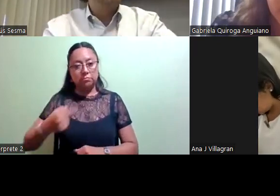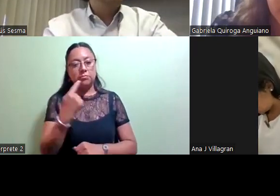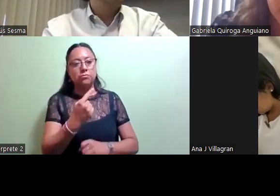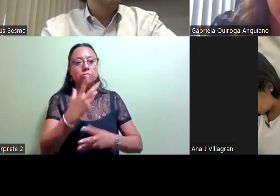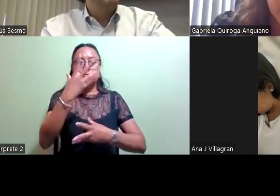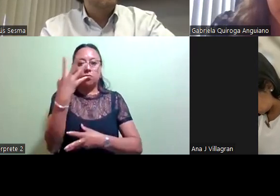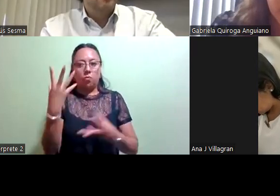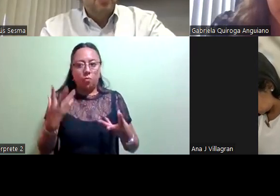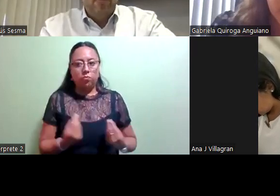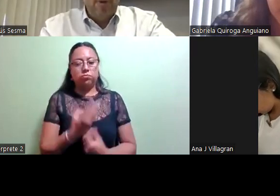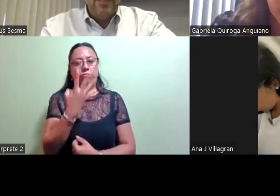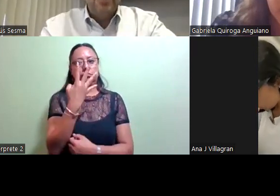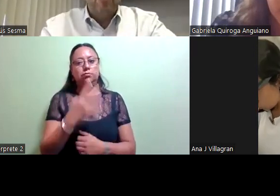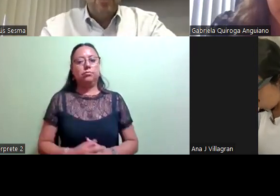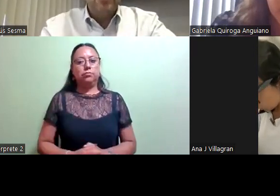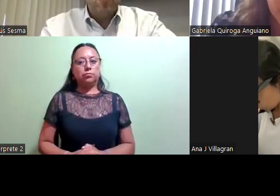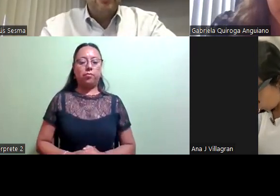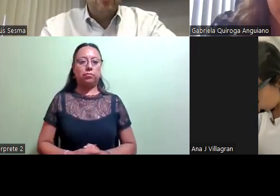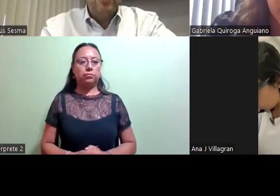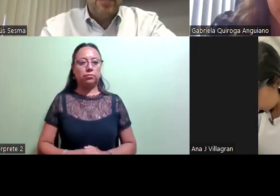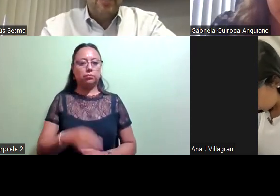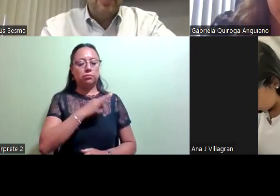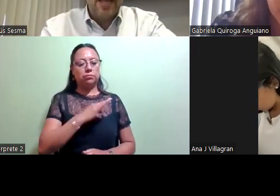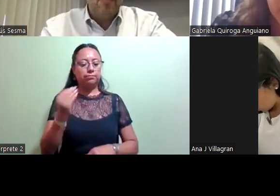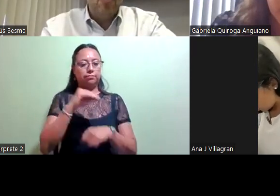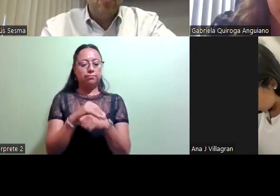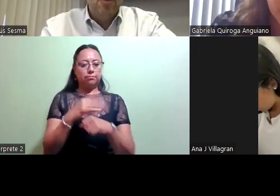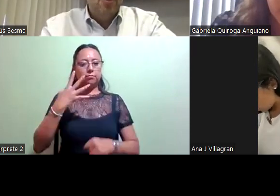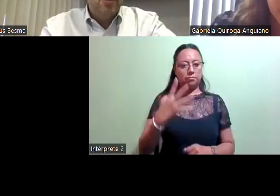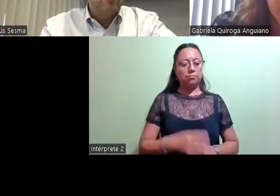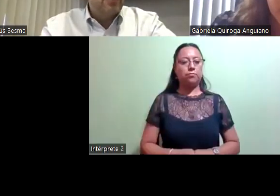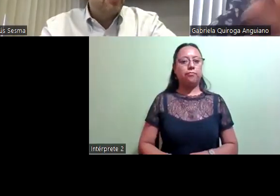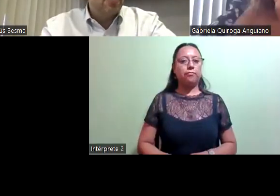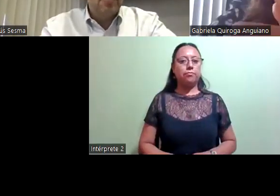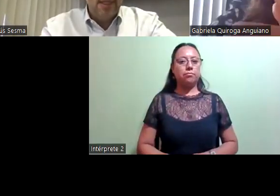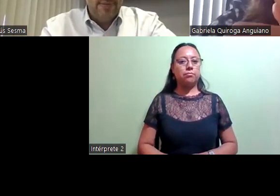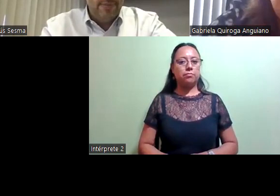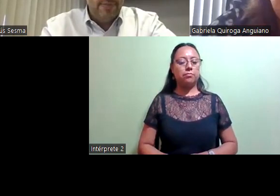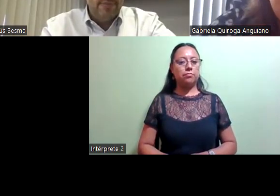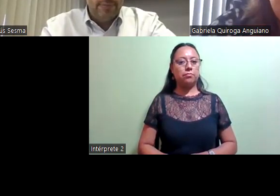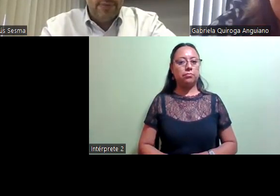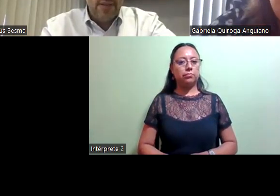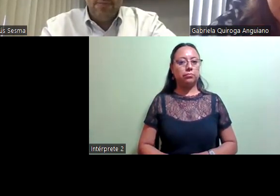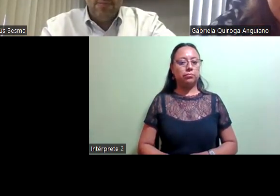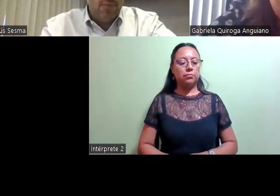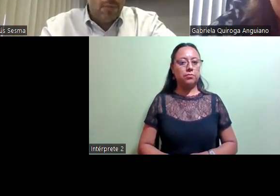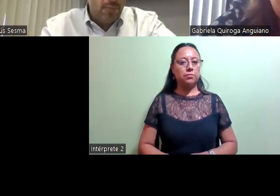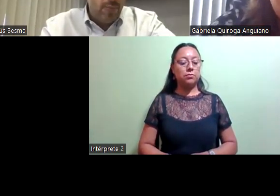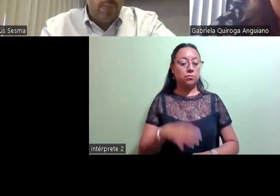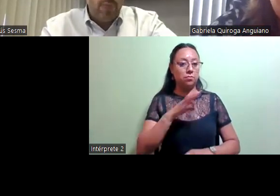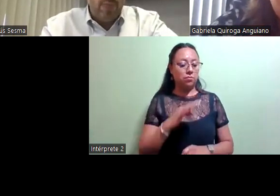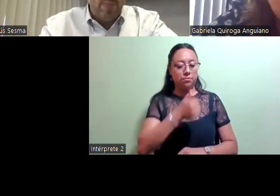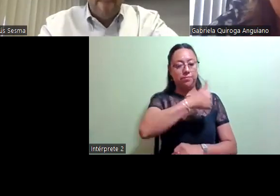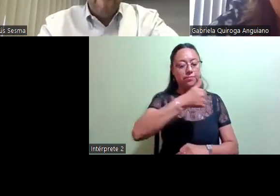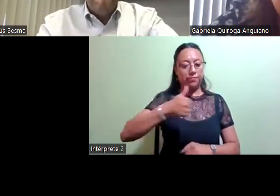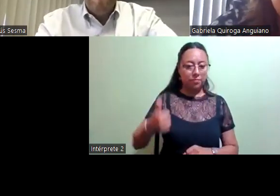en. Puede exponer las 4 y las pasamos. De una vez, o lo hacemos una por una y se vota